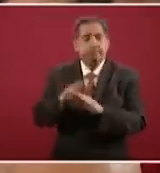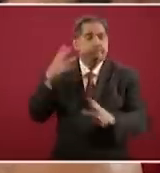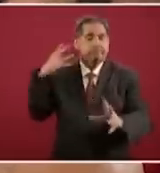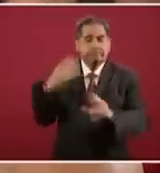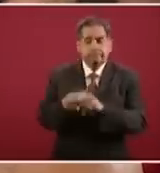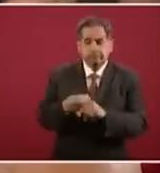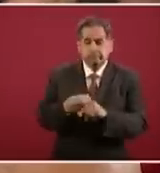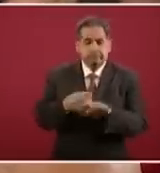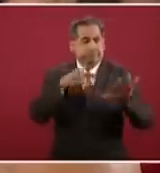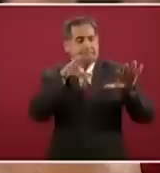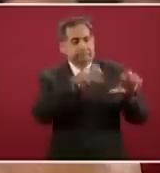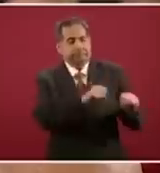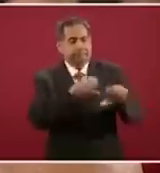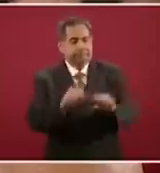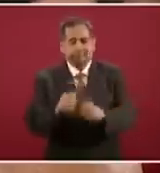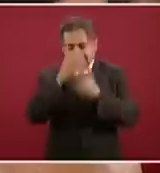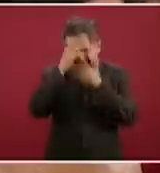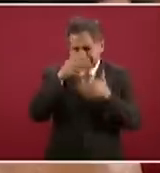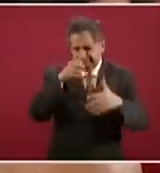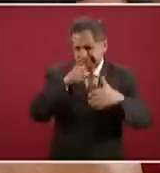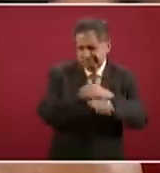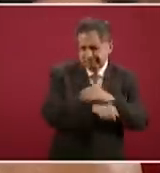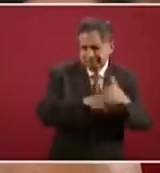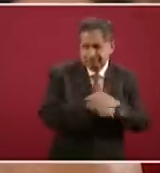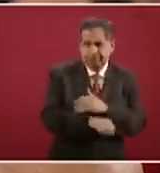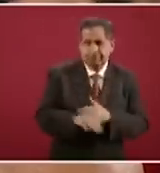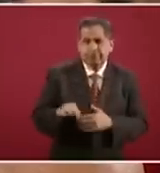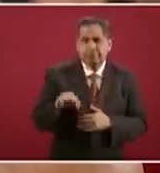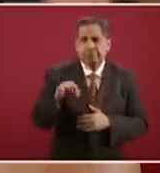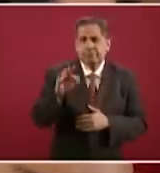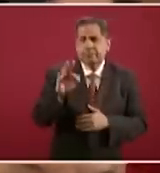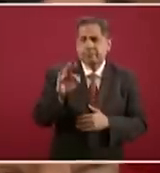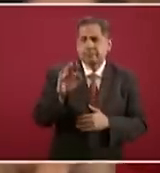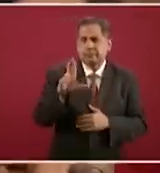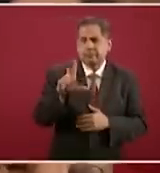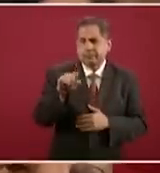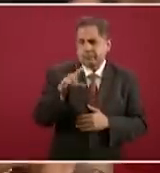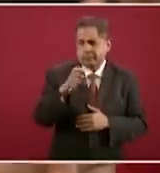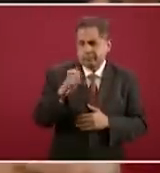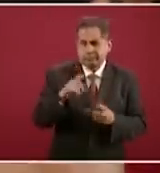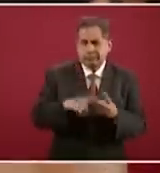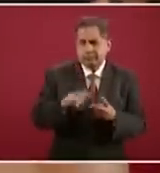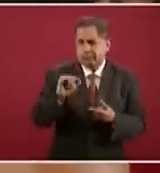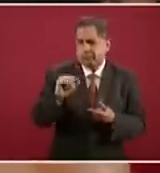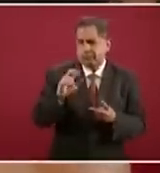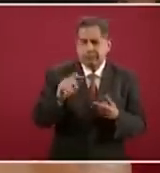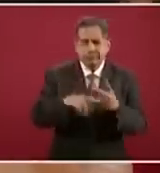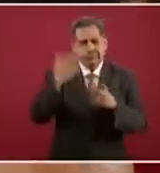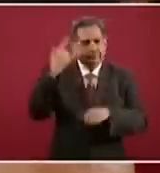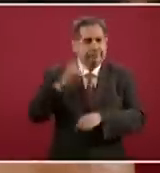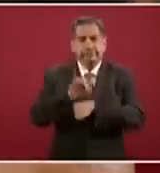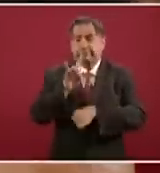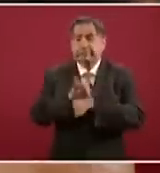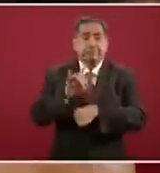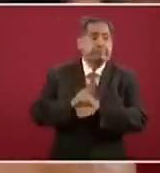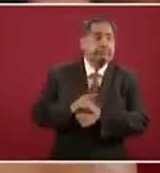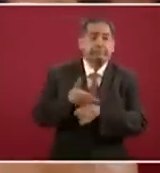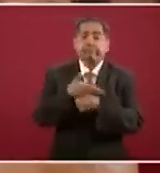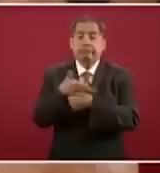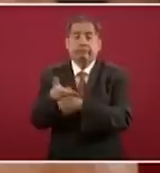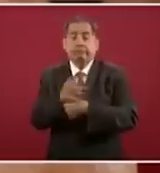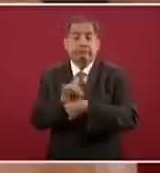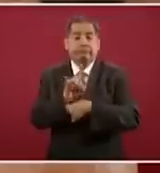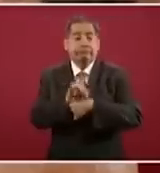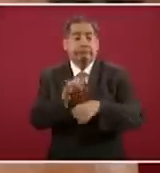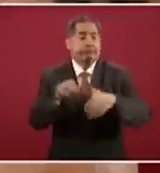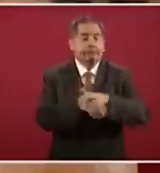la detención de dos presuntos secuestradores, Florence Cassés e Israel Vallarta. Hace 7 años, con una presión inusitada